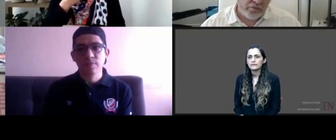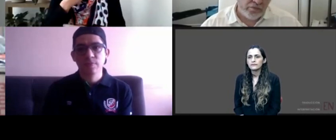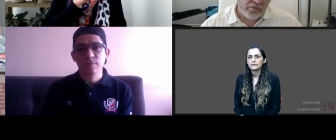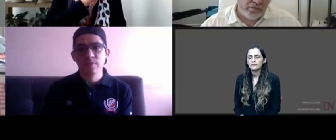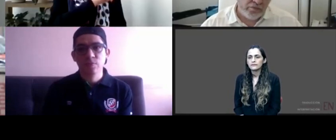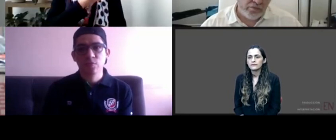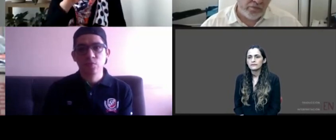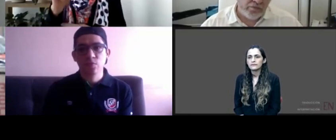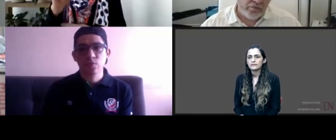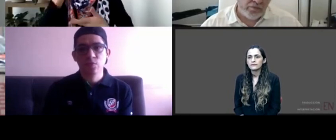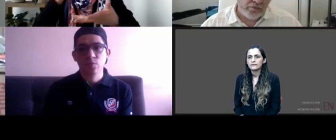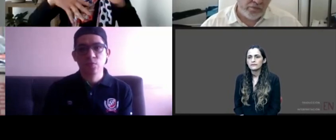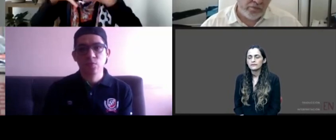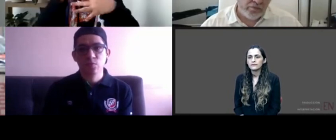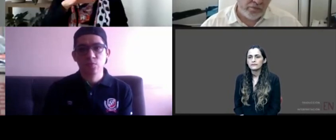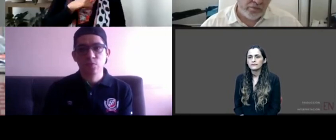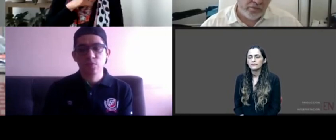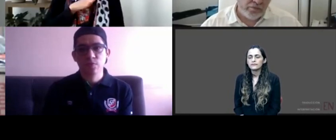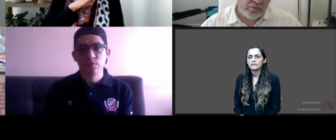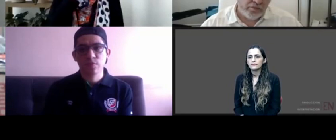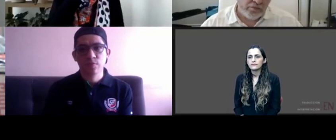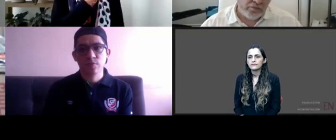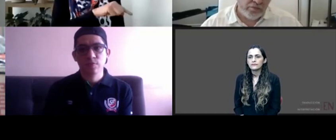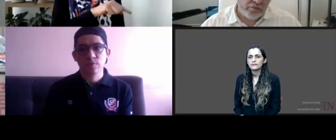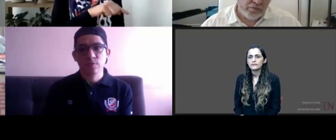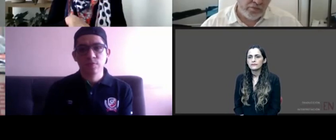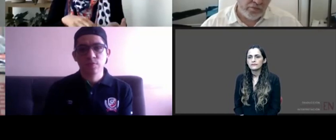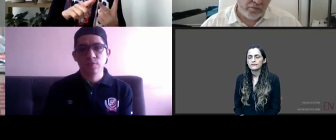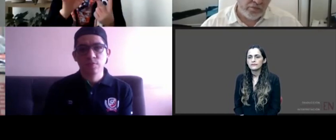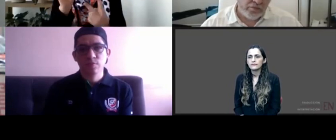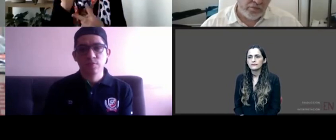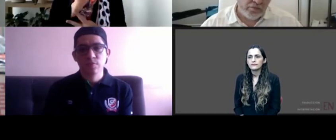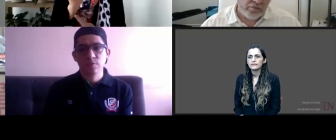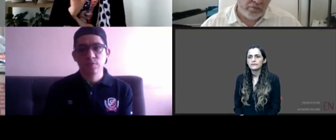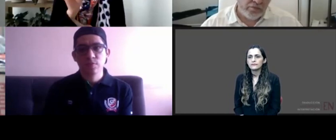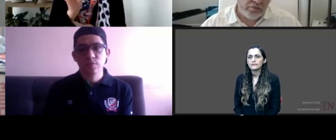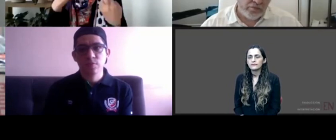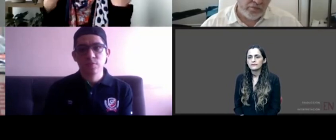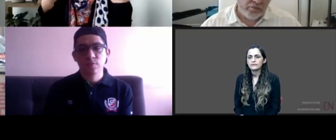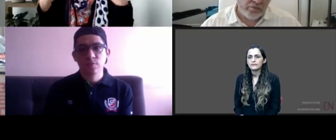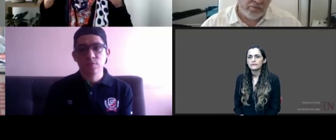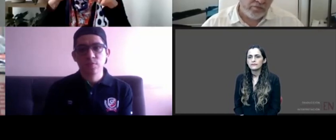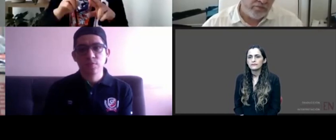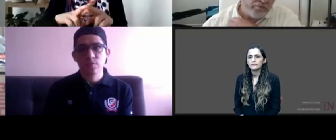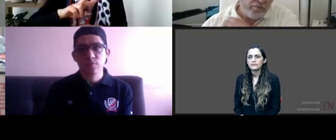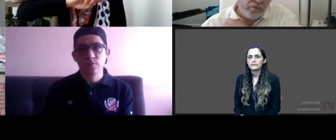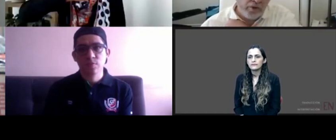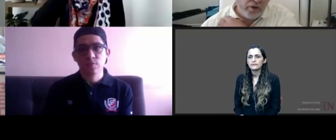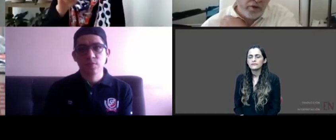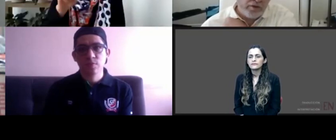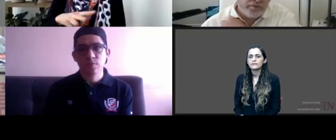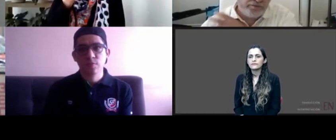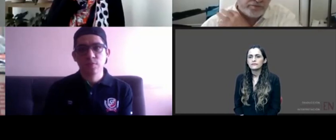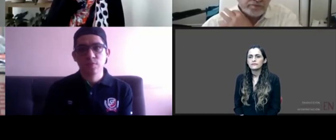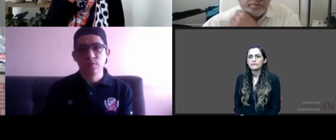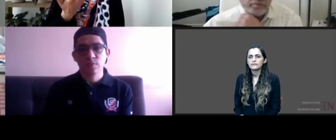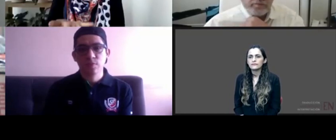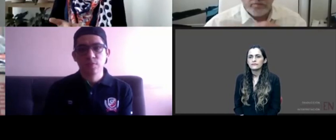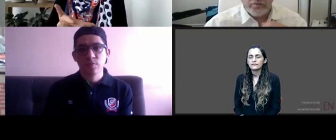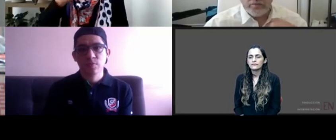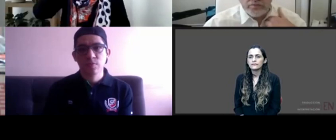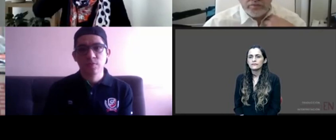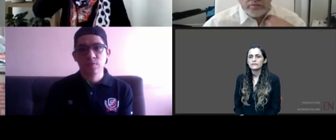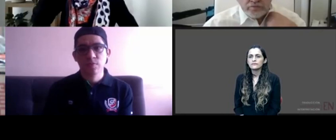la que yo trabajo, que sí es, bueno, una escuela de educación bilingüe en la que usamos lengua de señas mexicana, hay maestros